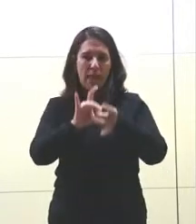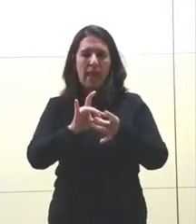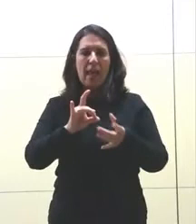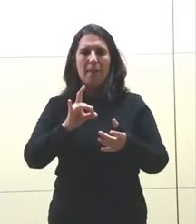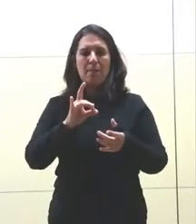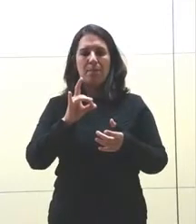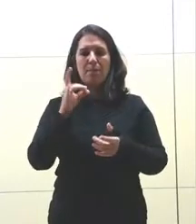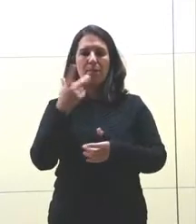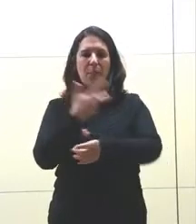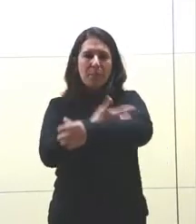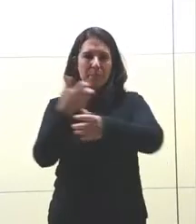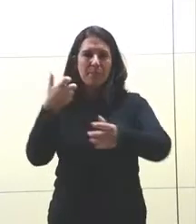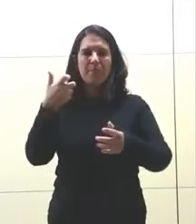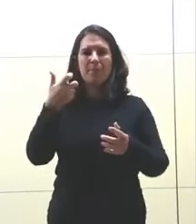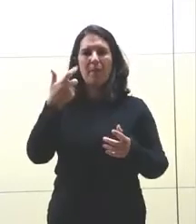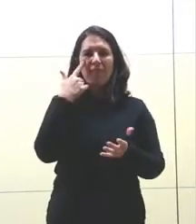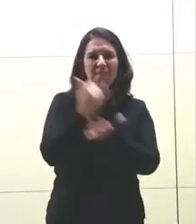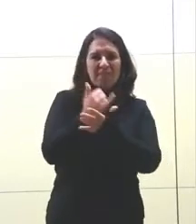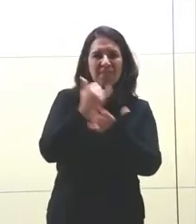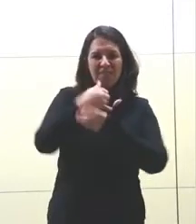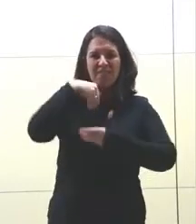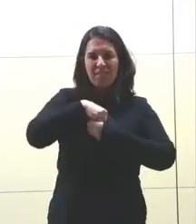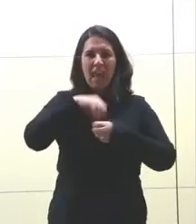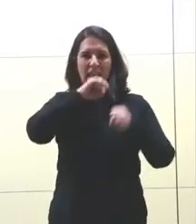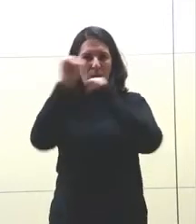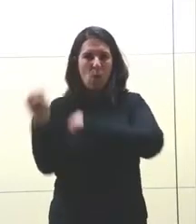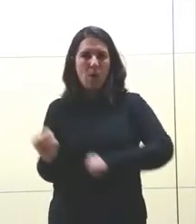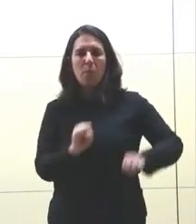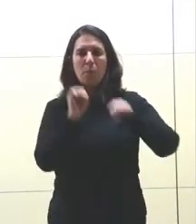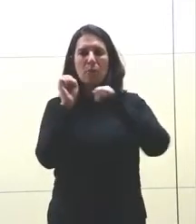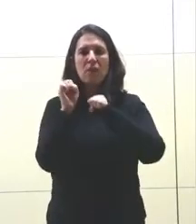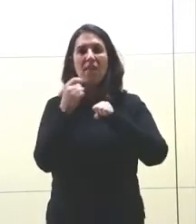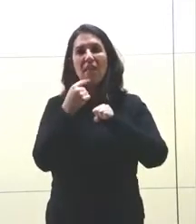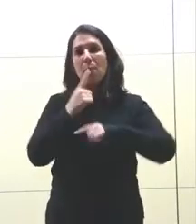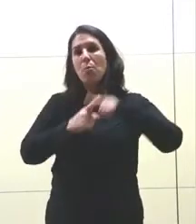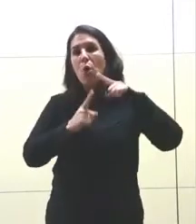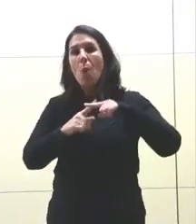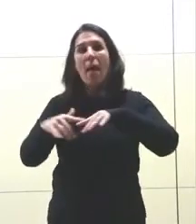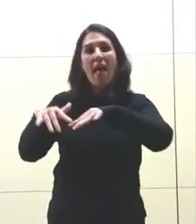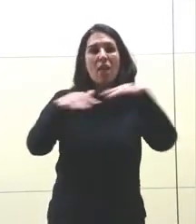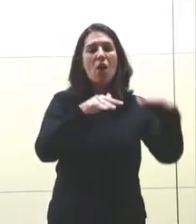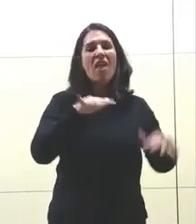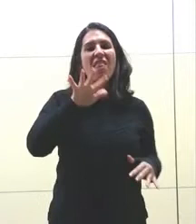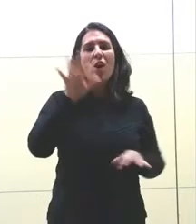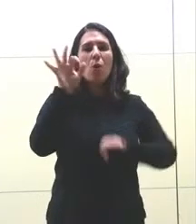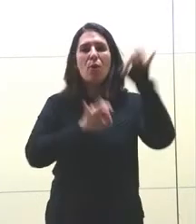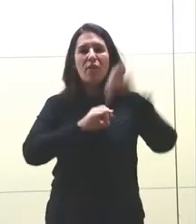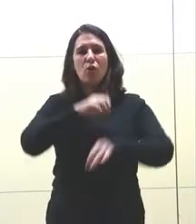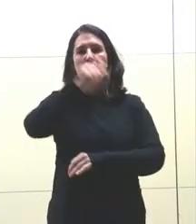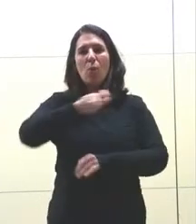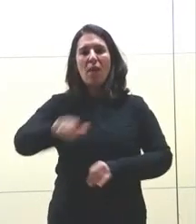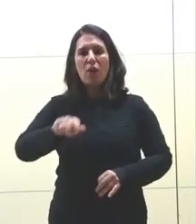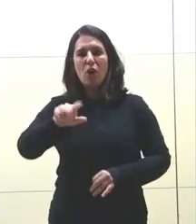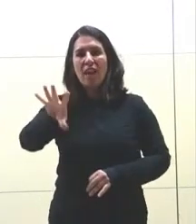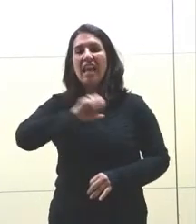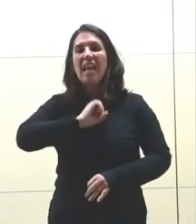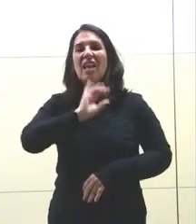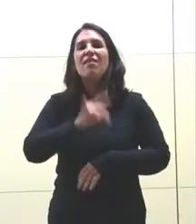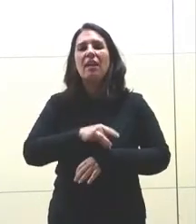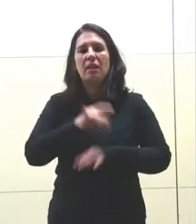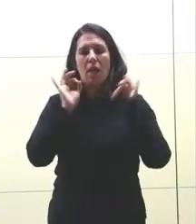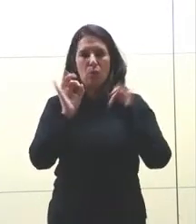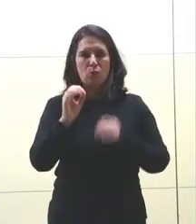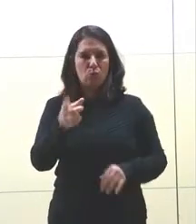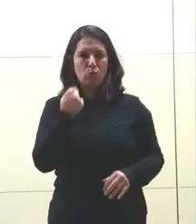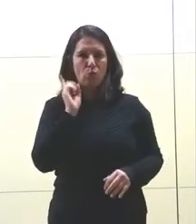anticuerpos indicaron que en promedio había un 5% de la población que se había infectado solamente, ¿no? Se calcula que